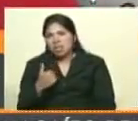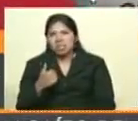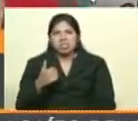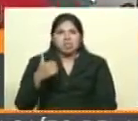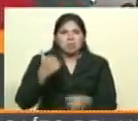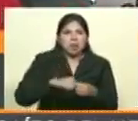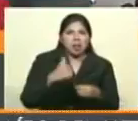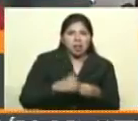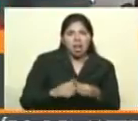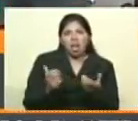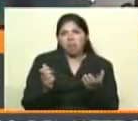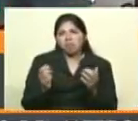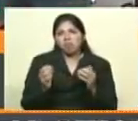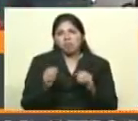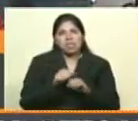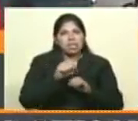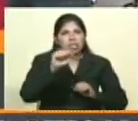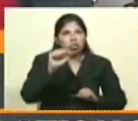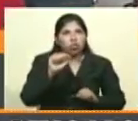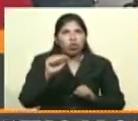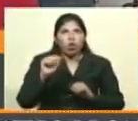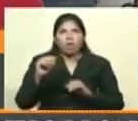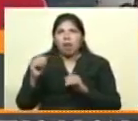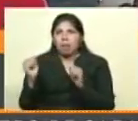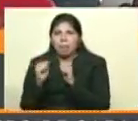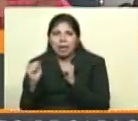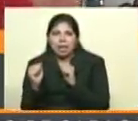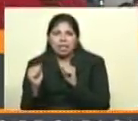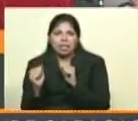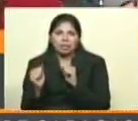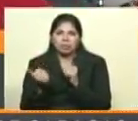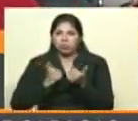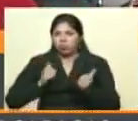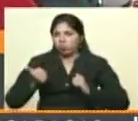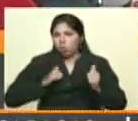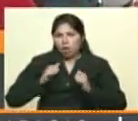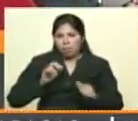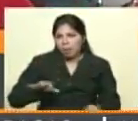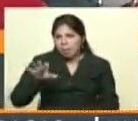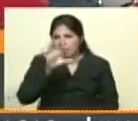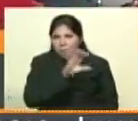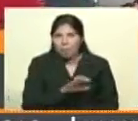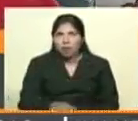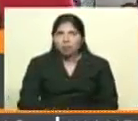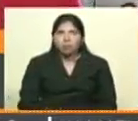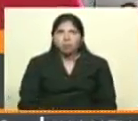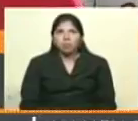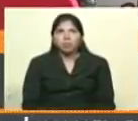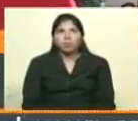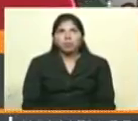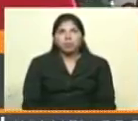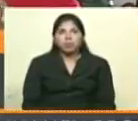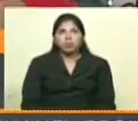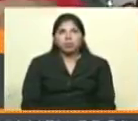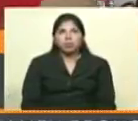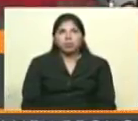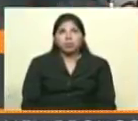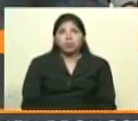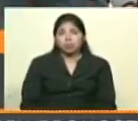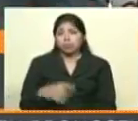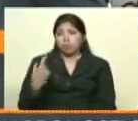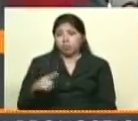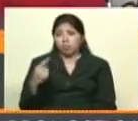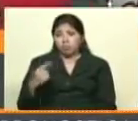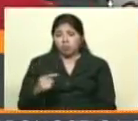Maracaibo, en San Cristóbal, en Mérida, por ejemplo, y tiene los credenciales para